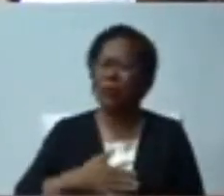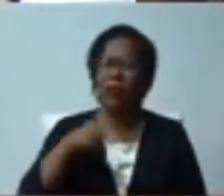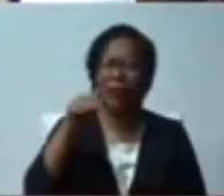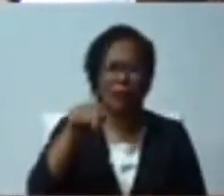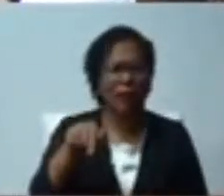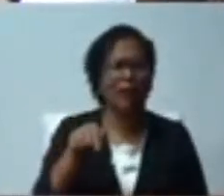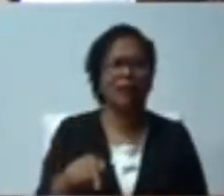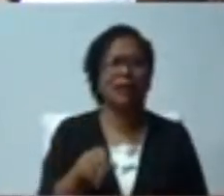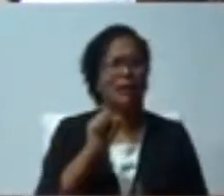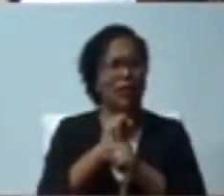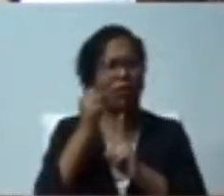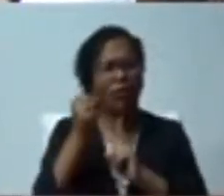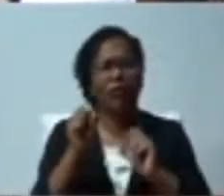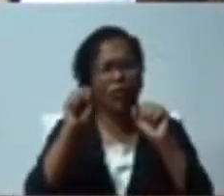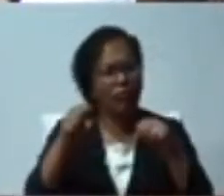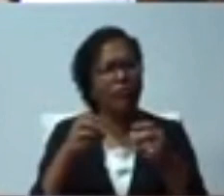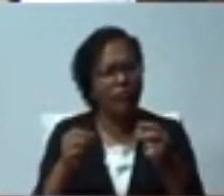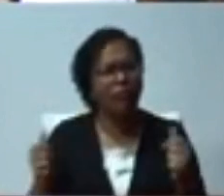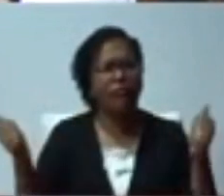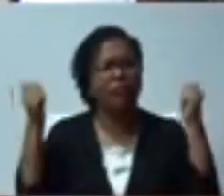solucionar esta situación.